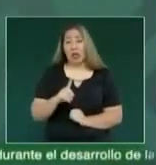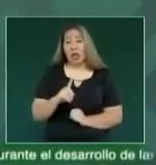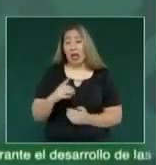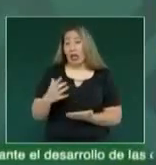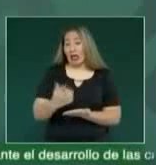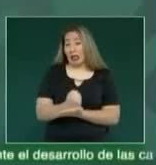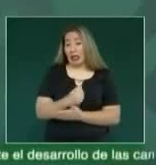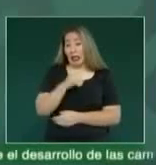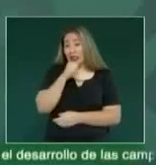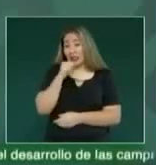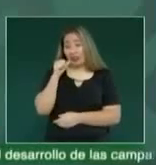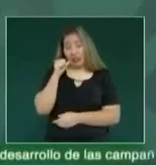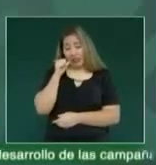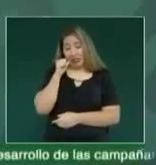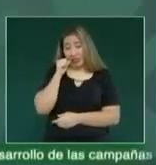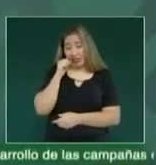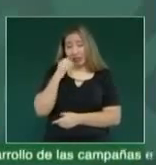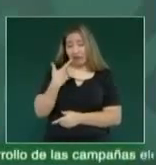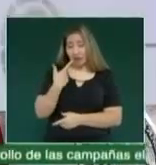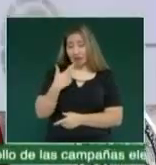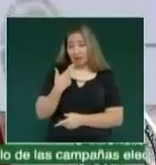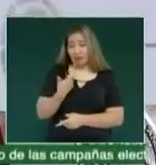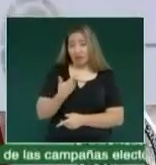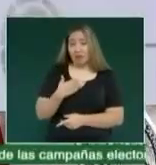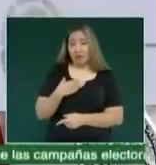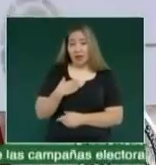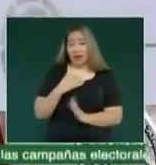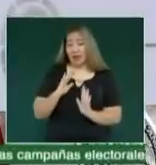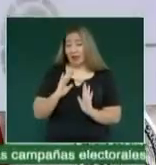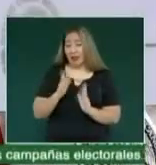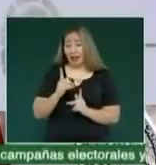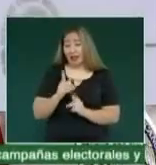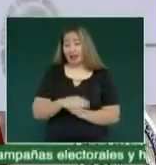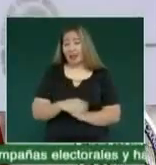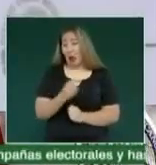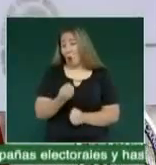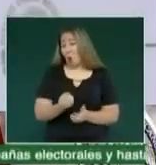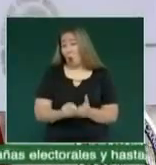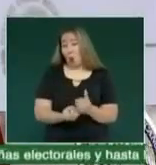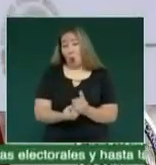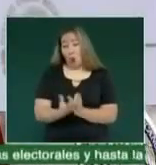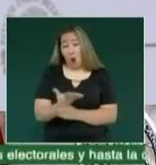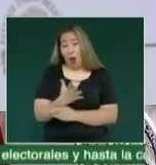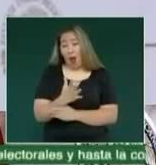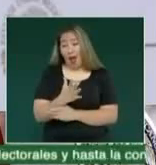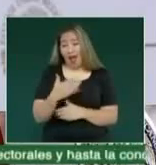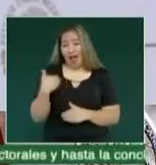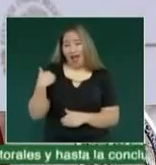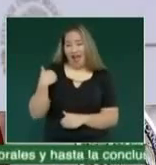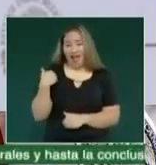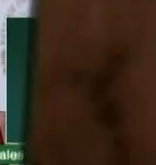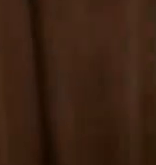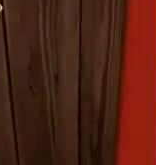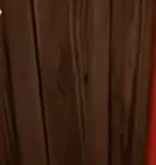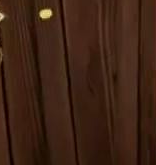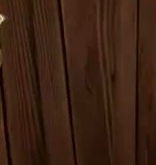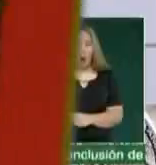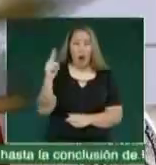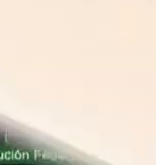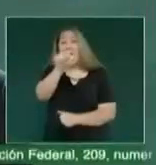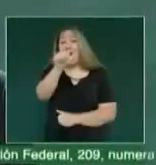triunfó ayer. Es la Miss Universo